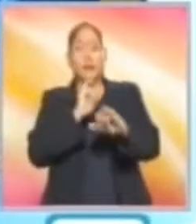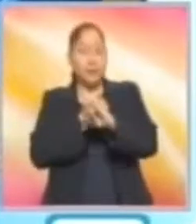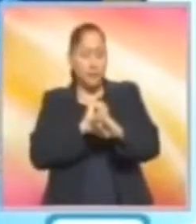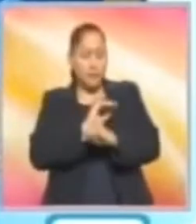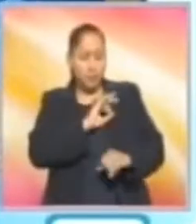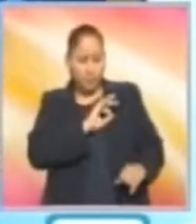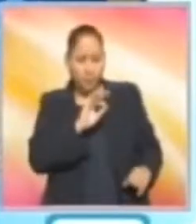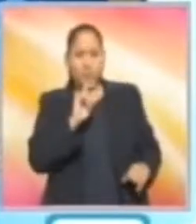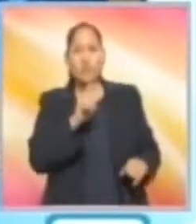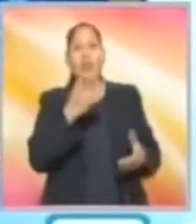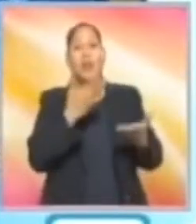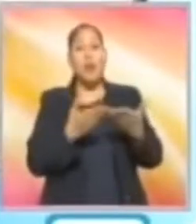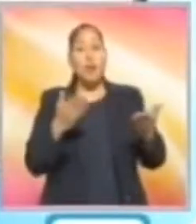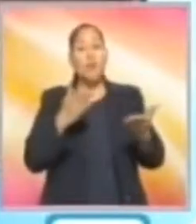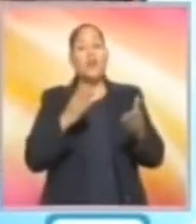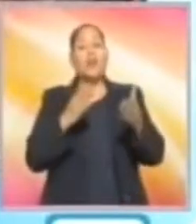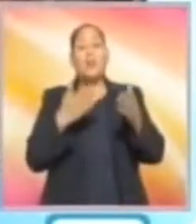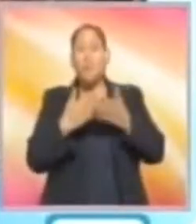a